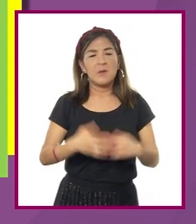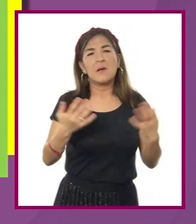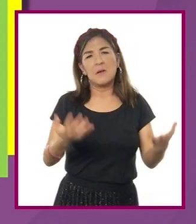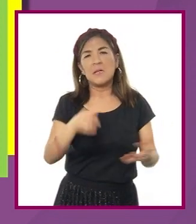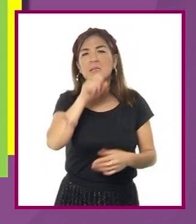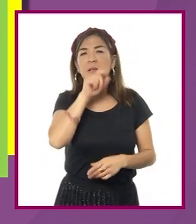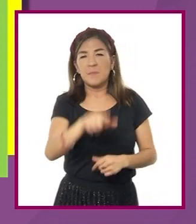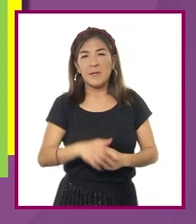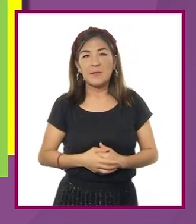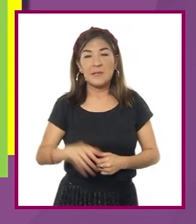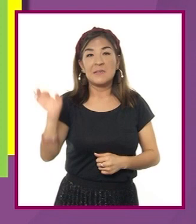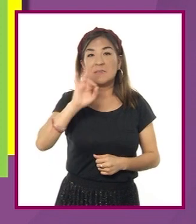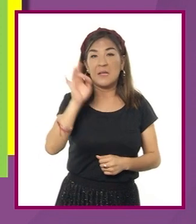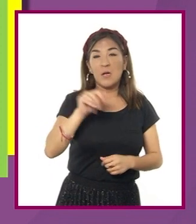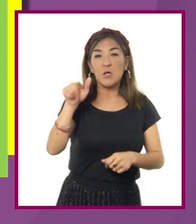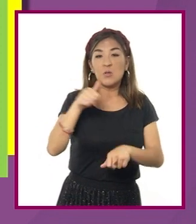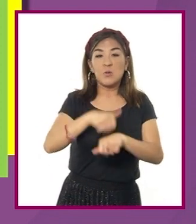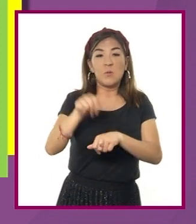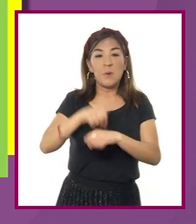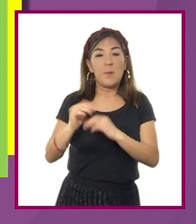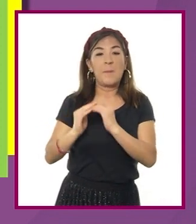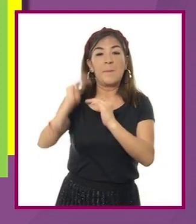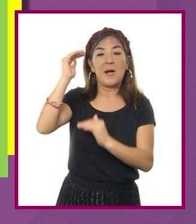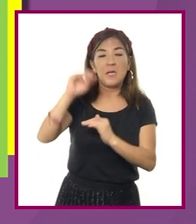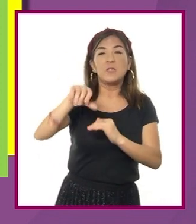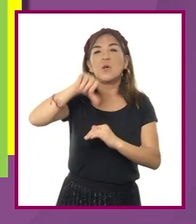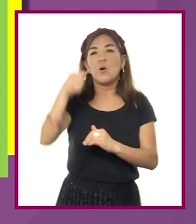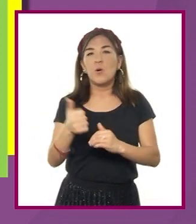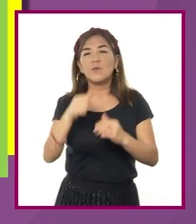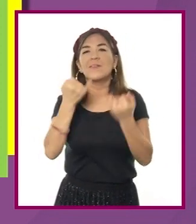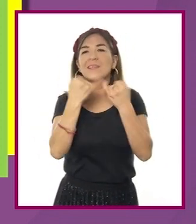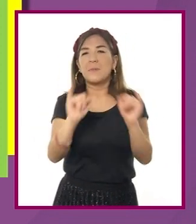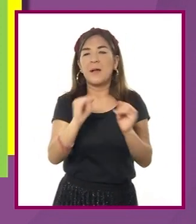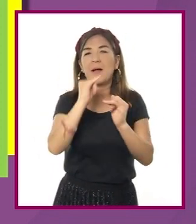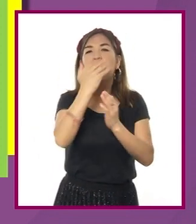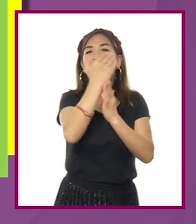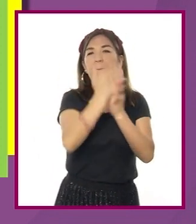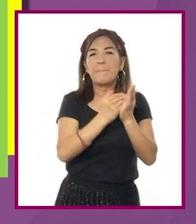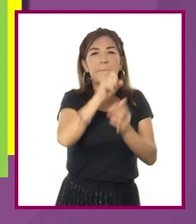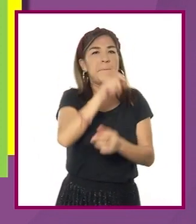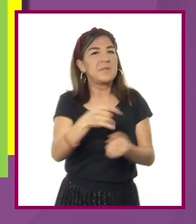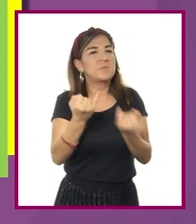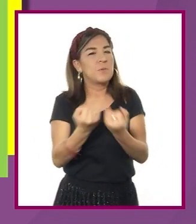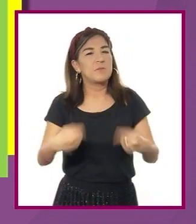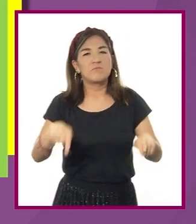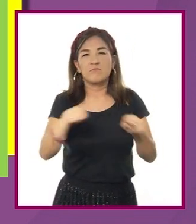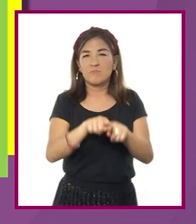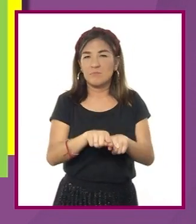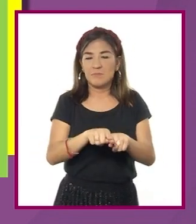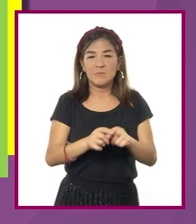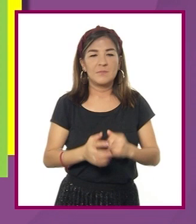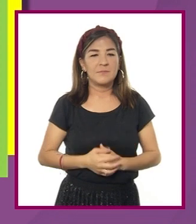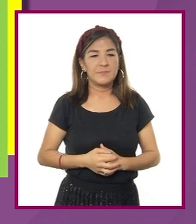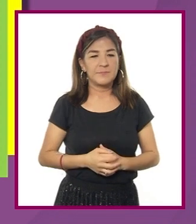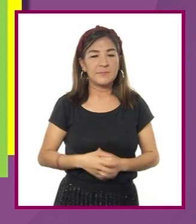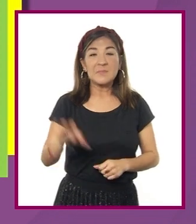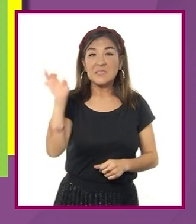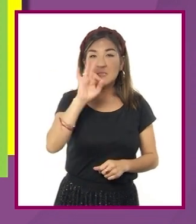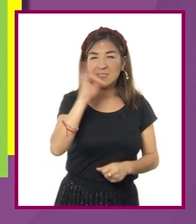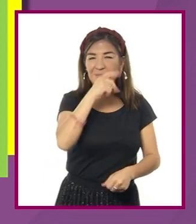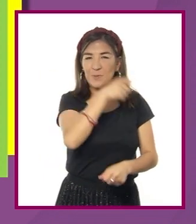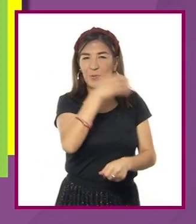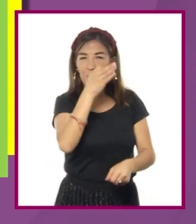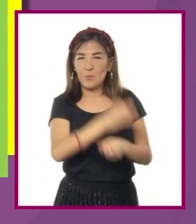si la variable dependiente disminuye y la variable independiente aumenta en la misma proporción. Si tomamos